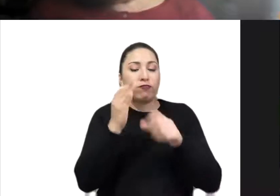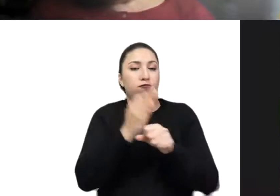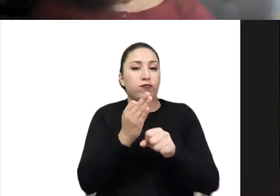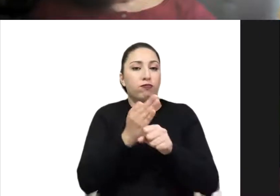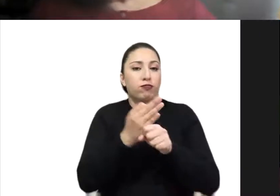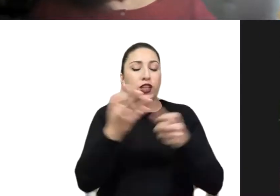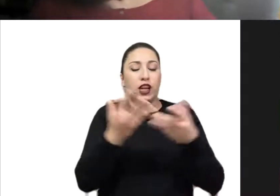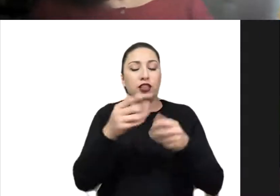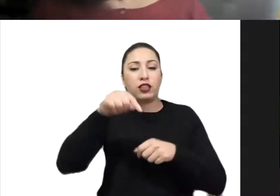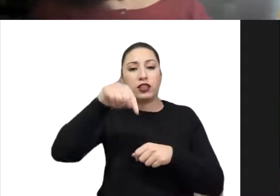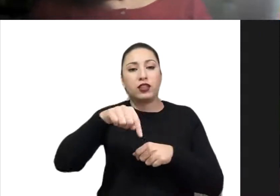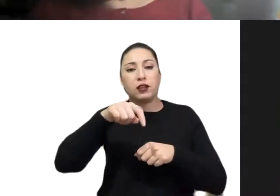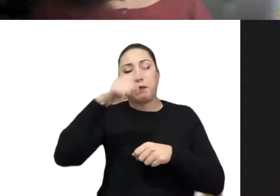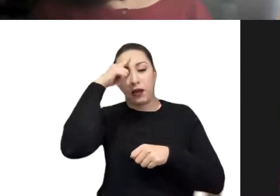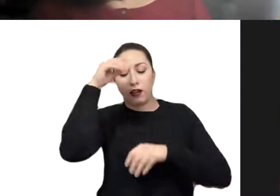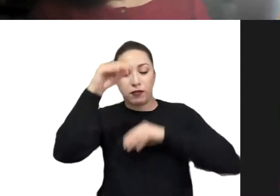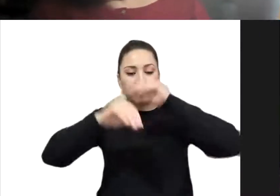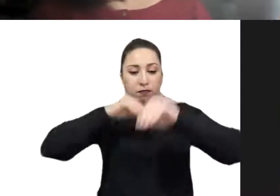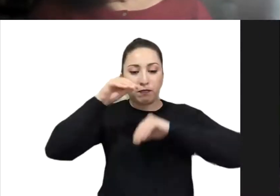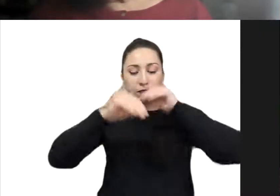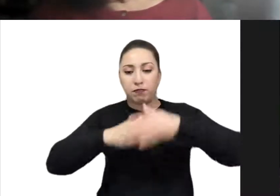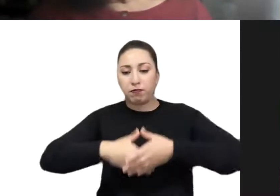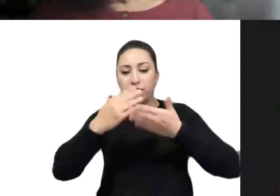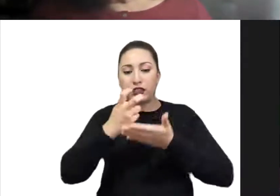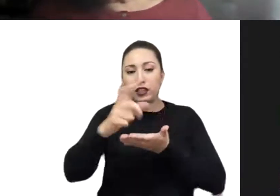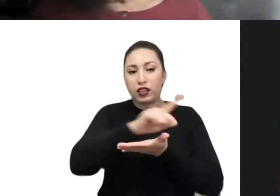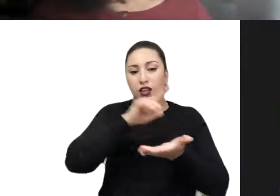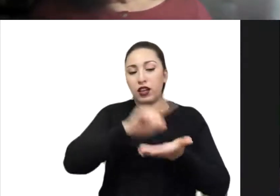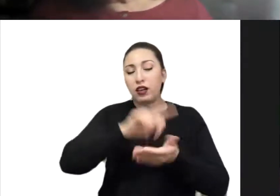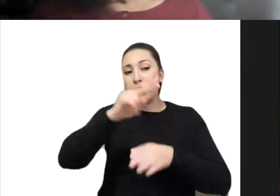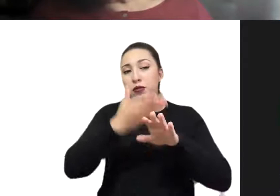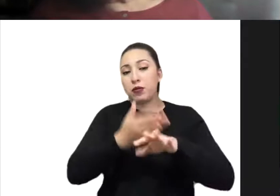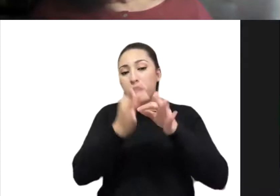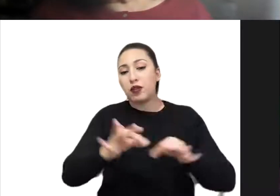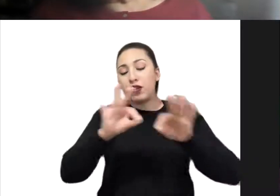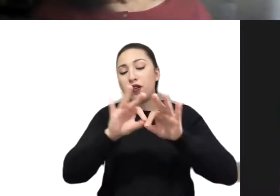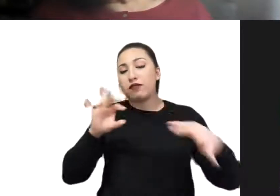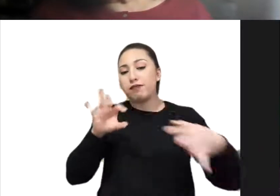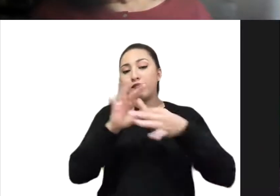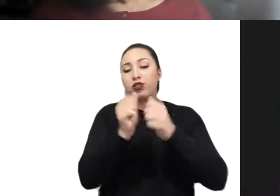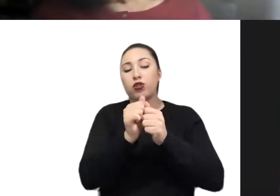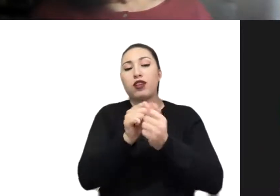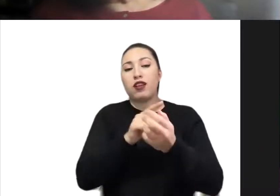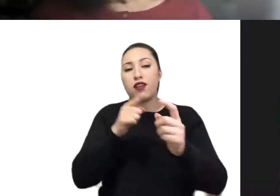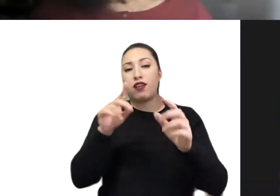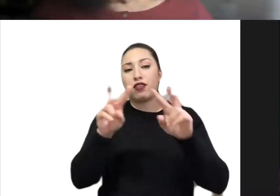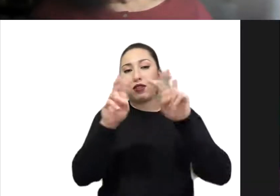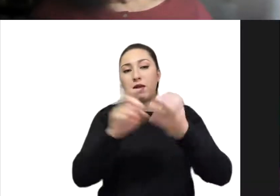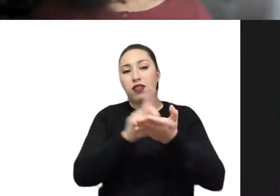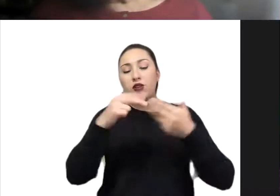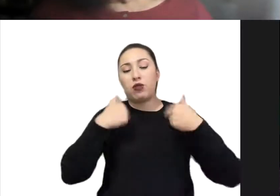es la creación de esta ley tan trascendente en materia de derechos humanos. Si